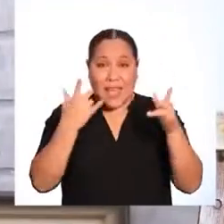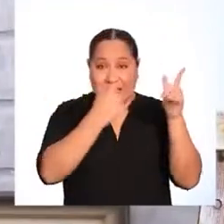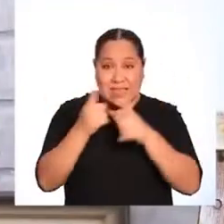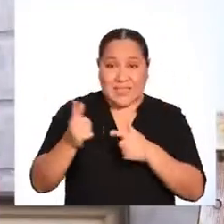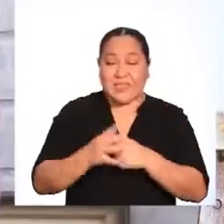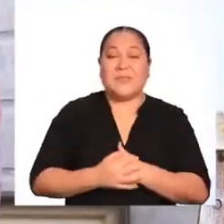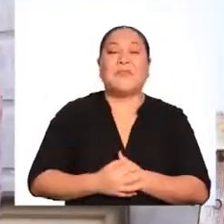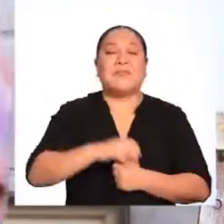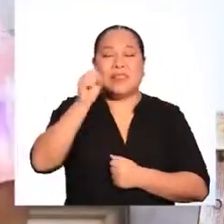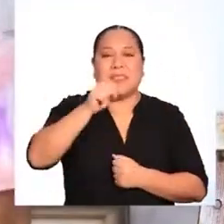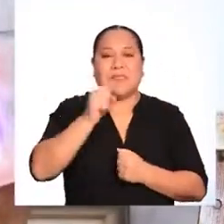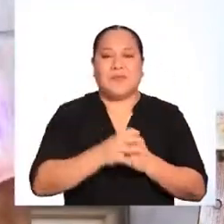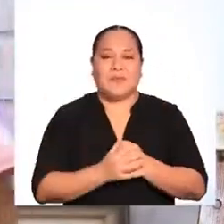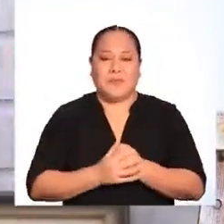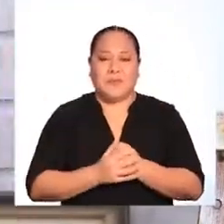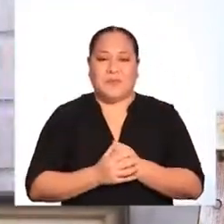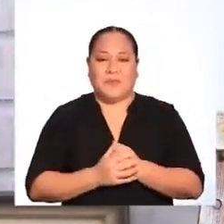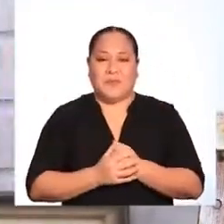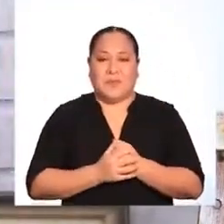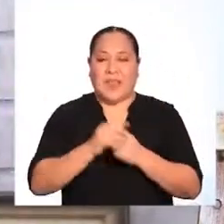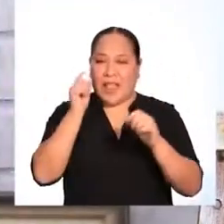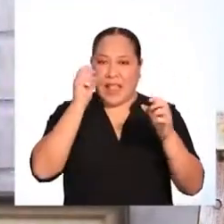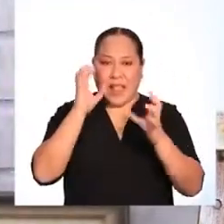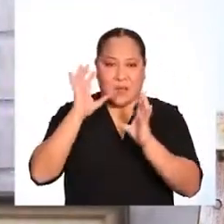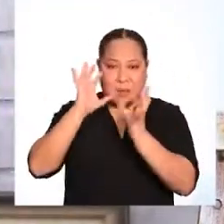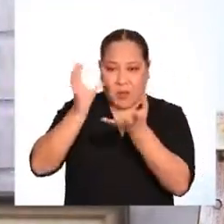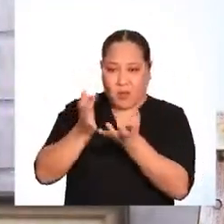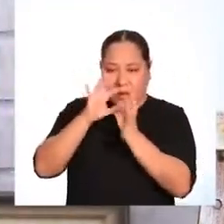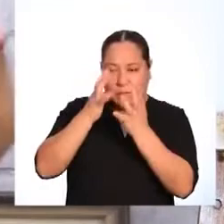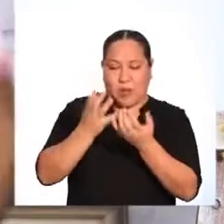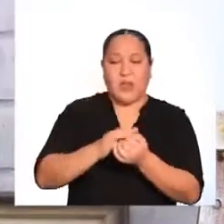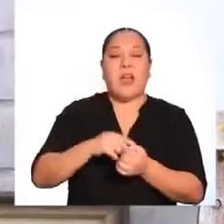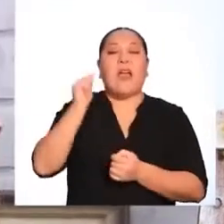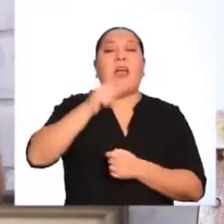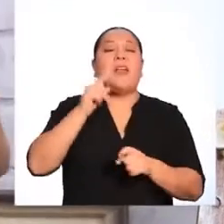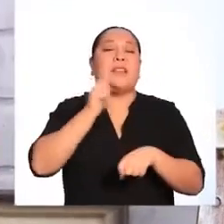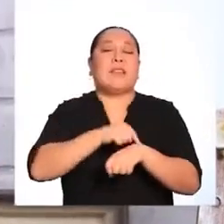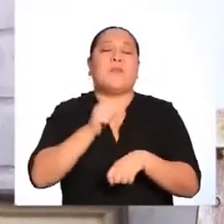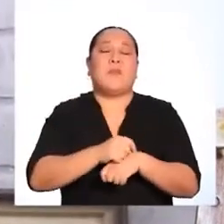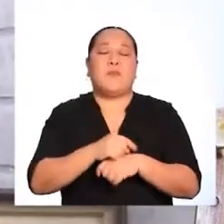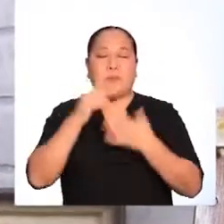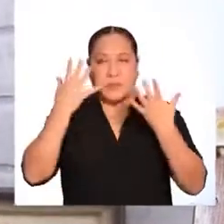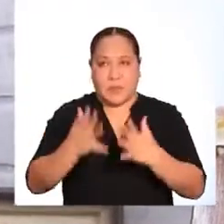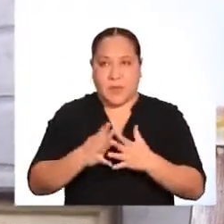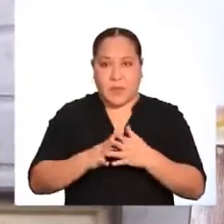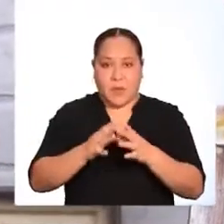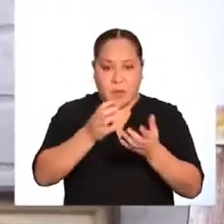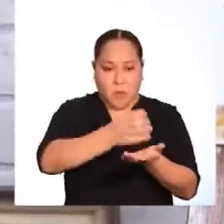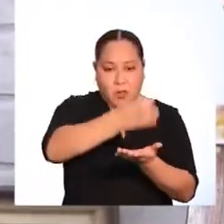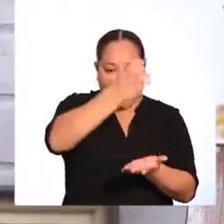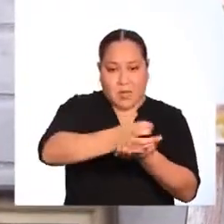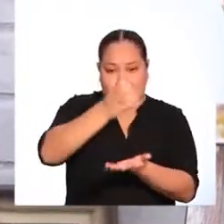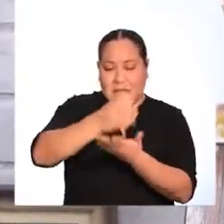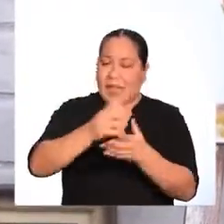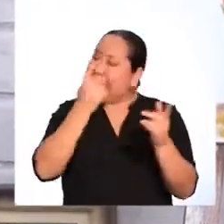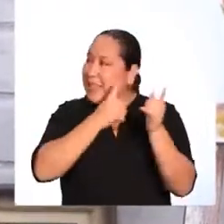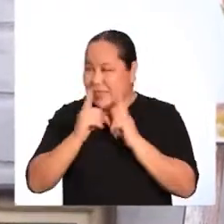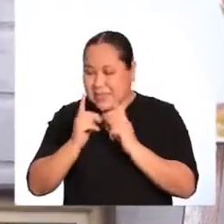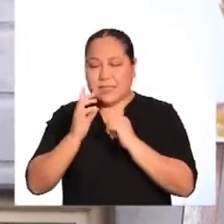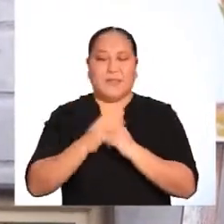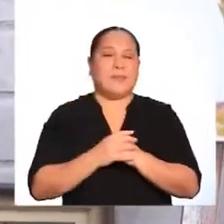ya estamos listos sí sí muy bien a ver vamos a repasar botellas